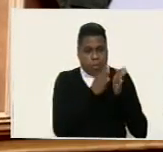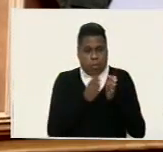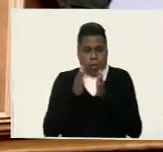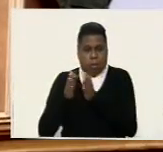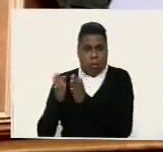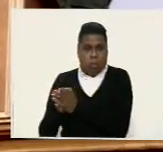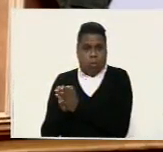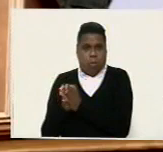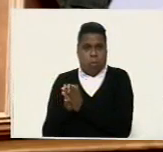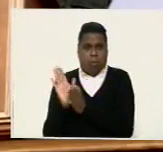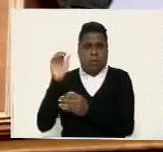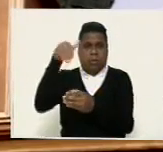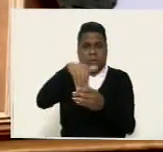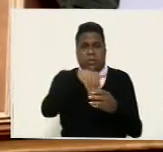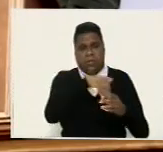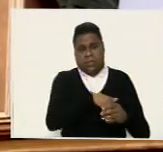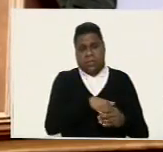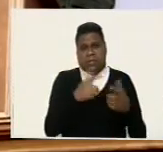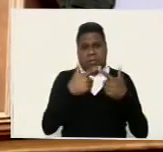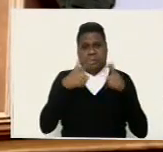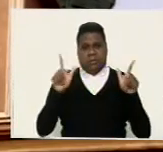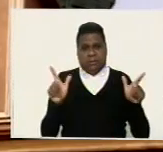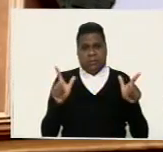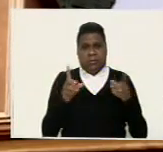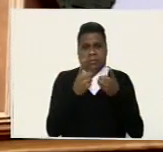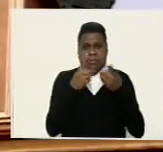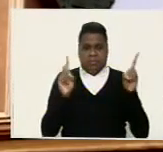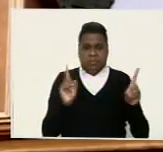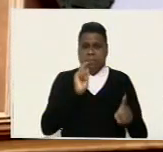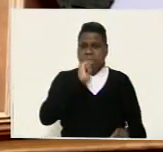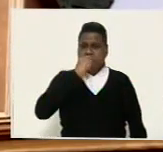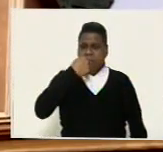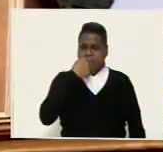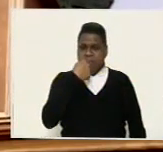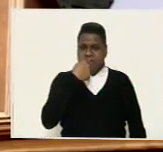libres, universales, democráticas, secretas.